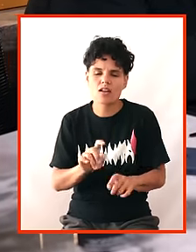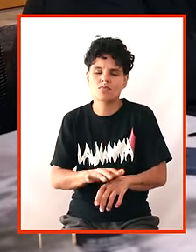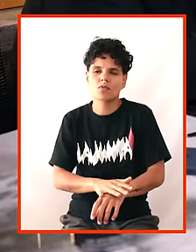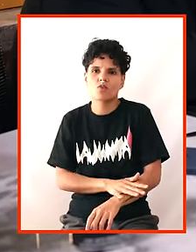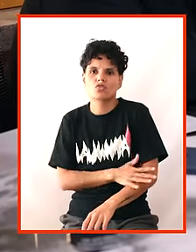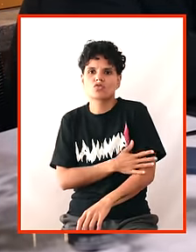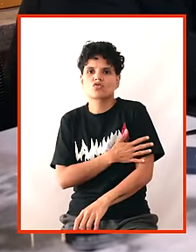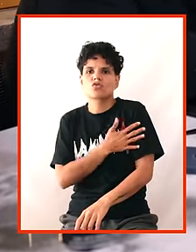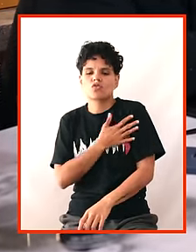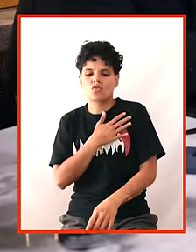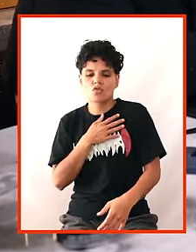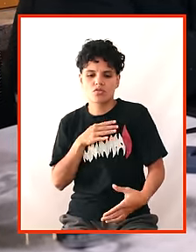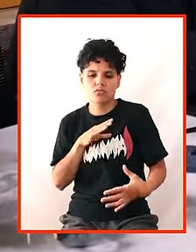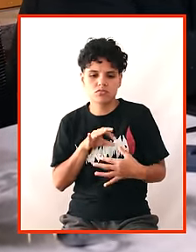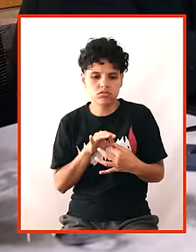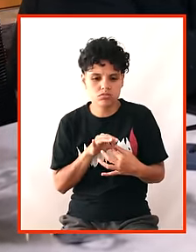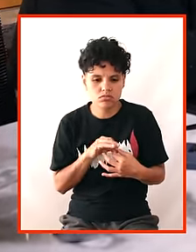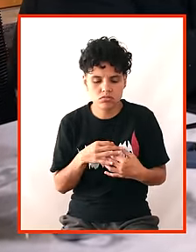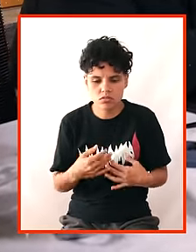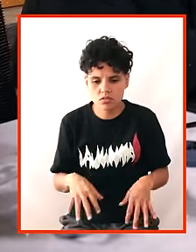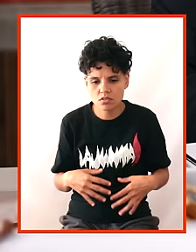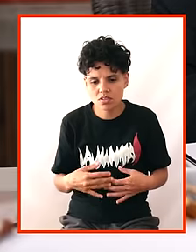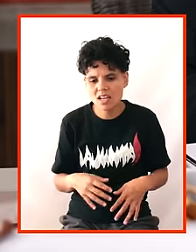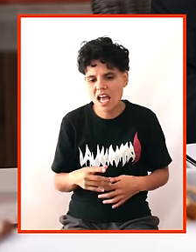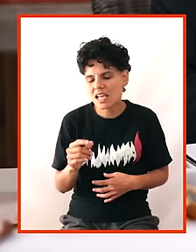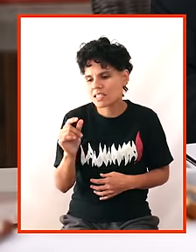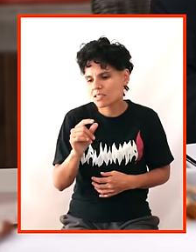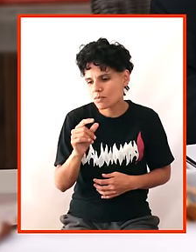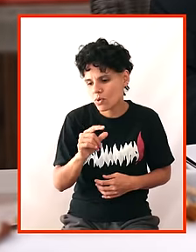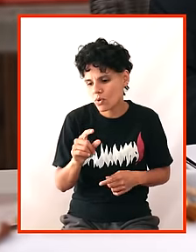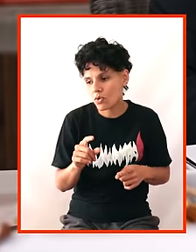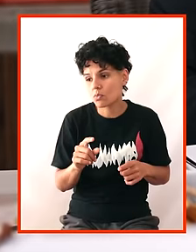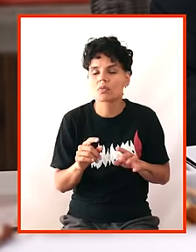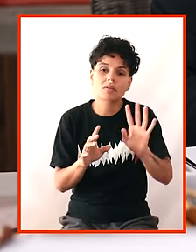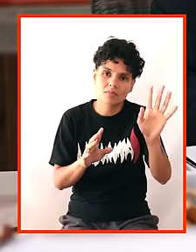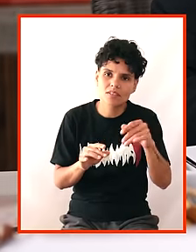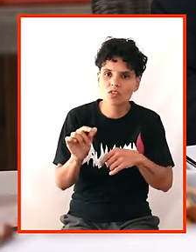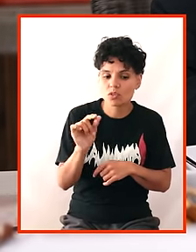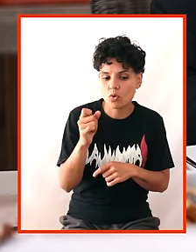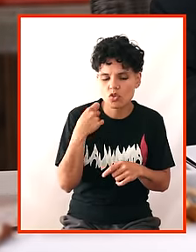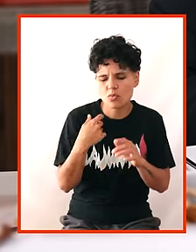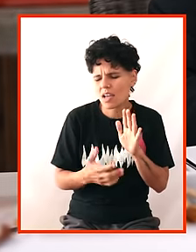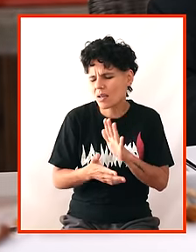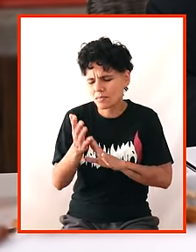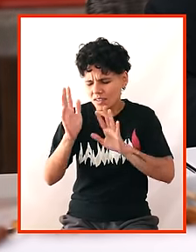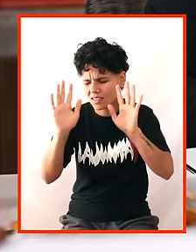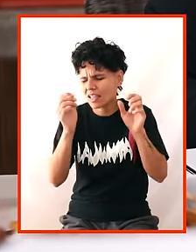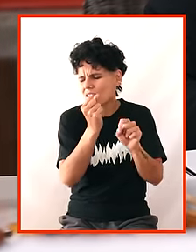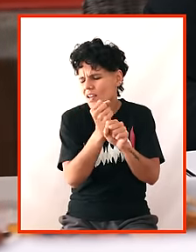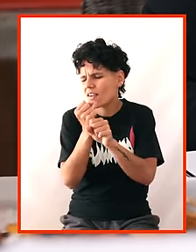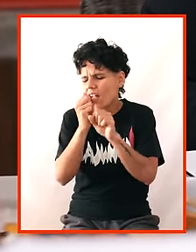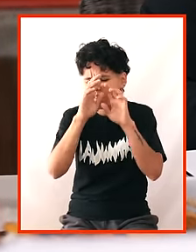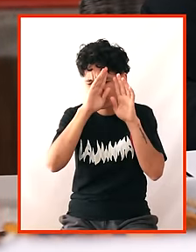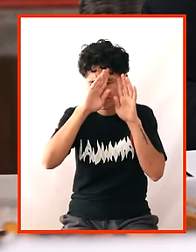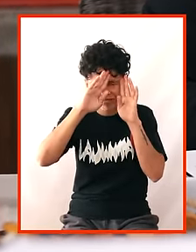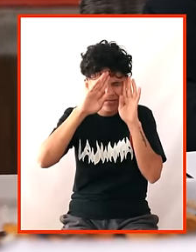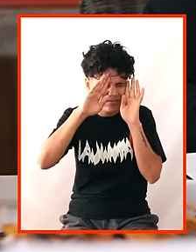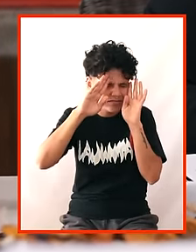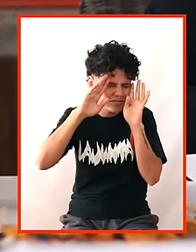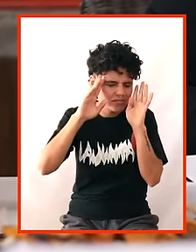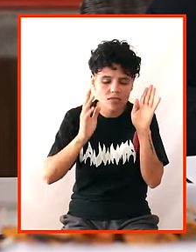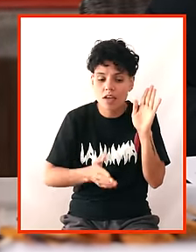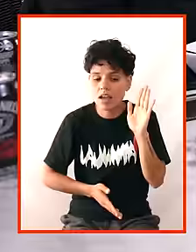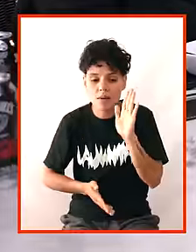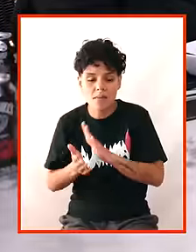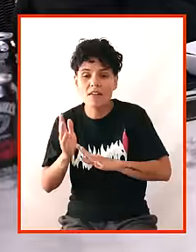hasta, no sé. Yo soy súper llorón, pero hace un par de meses me escapé, tenía mucho trabajo, y me escapé de la pega